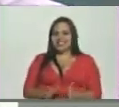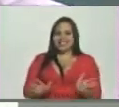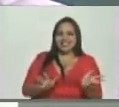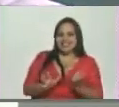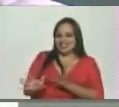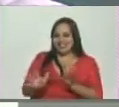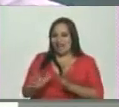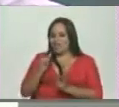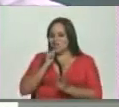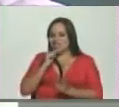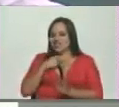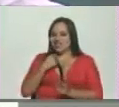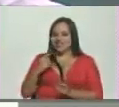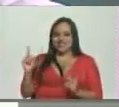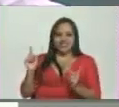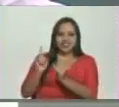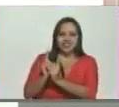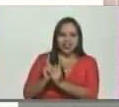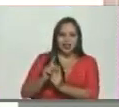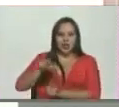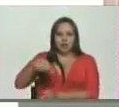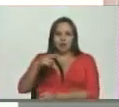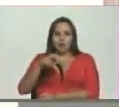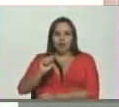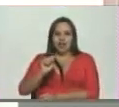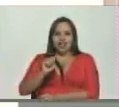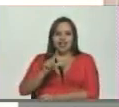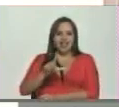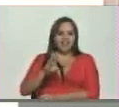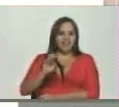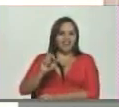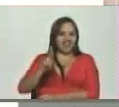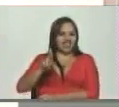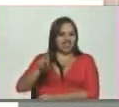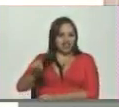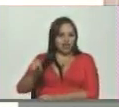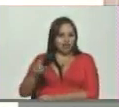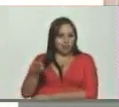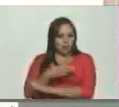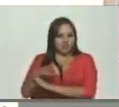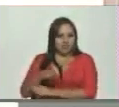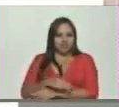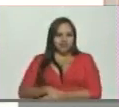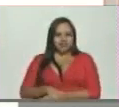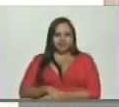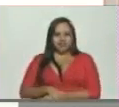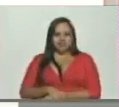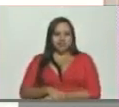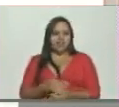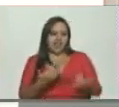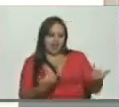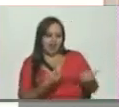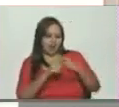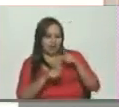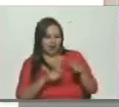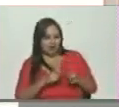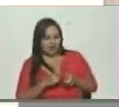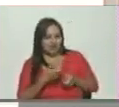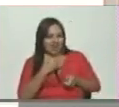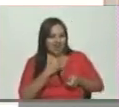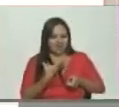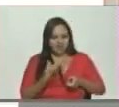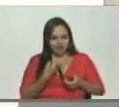Mira, ¿con quién? Con Gualberto. Ah, Gualberto Ibarreta. Y esta pregunta me causa